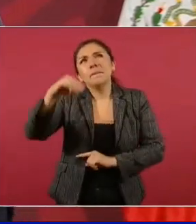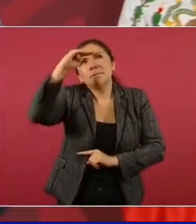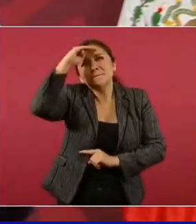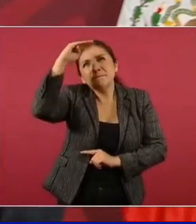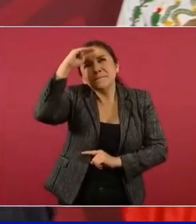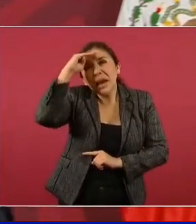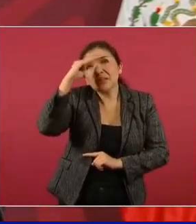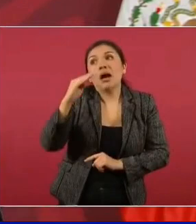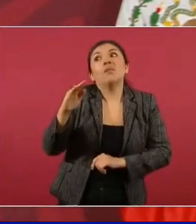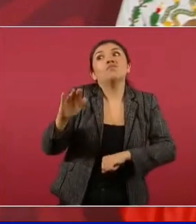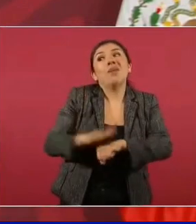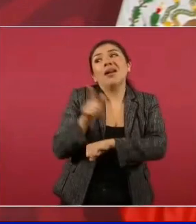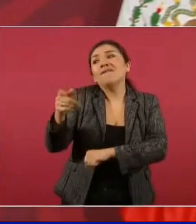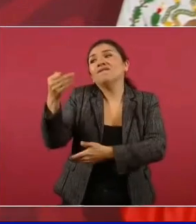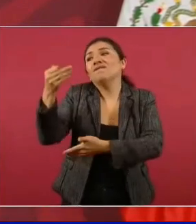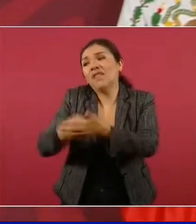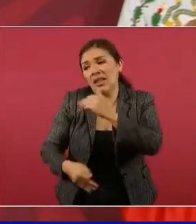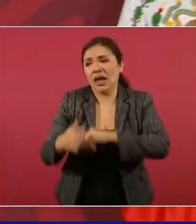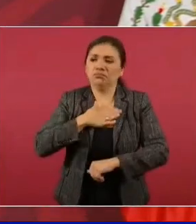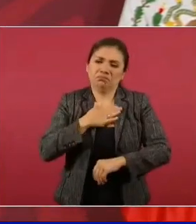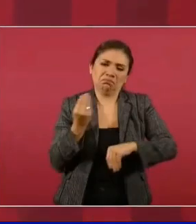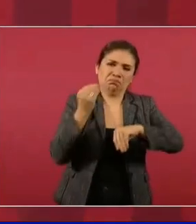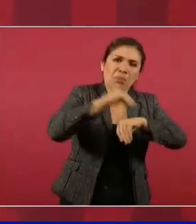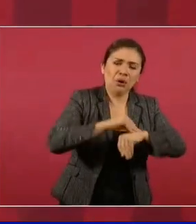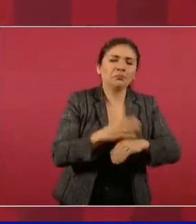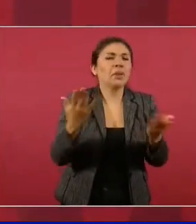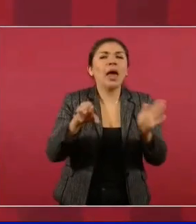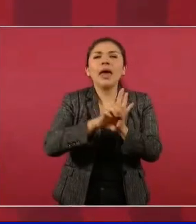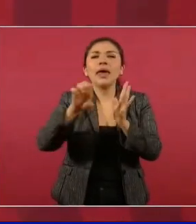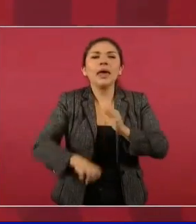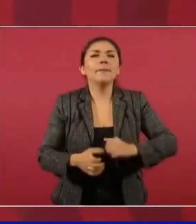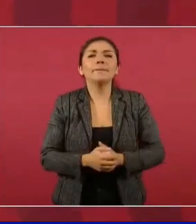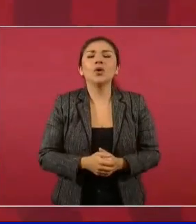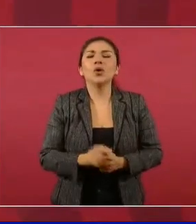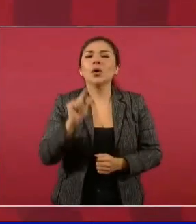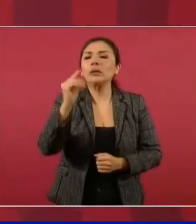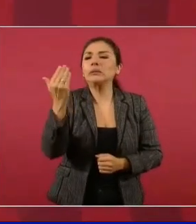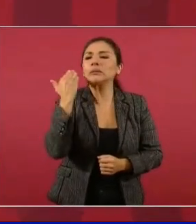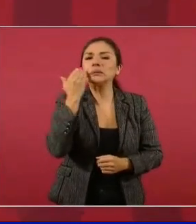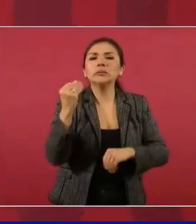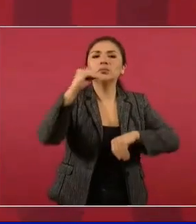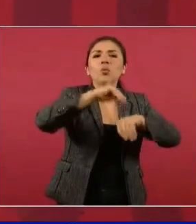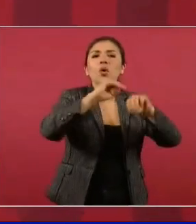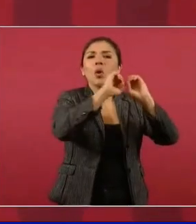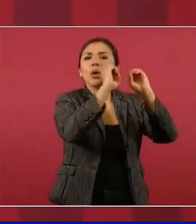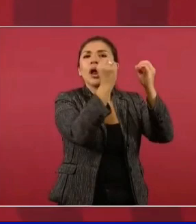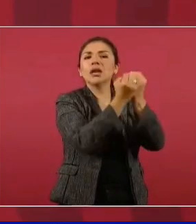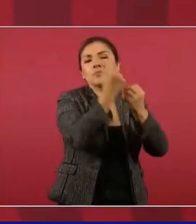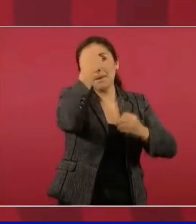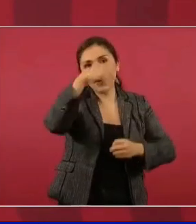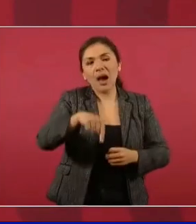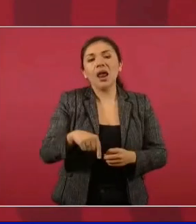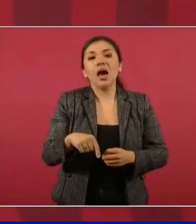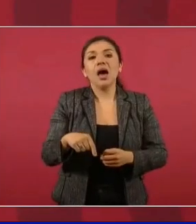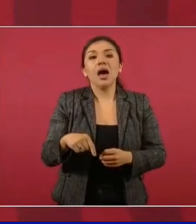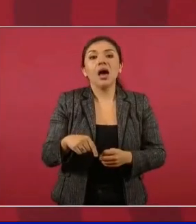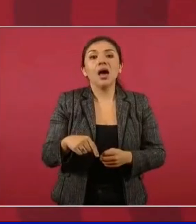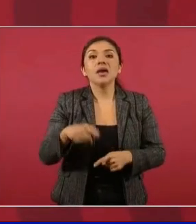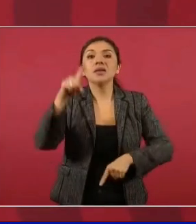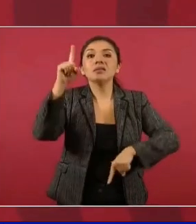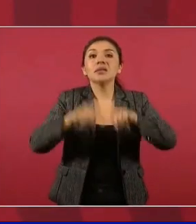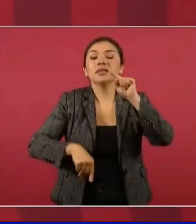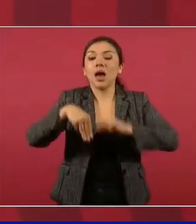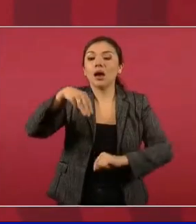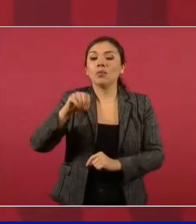pretextos o excusas. Por ejemplo, el organismo que crearon para que no existieran los